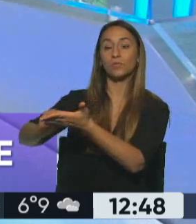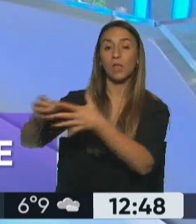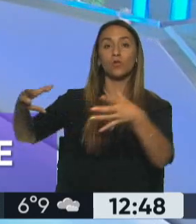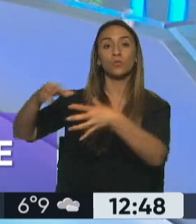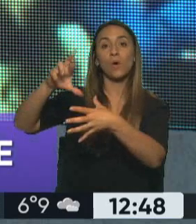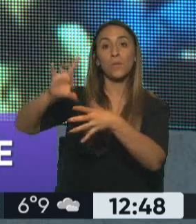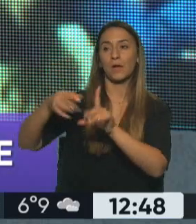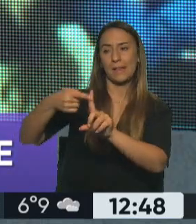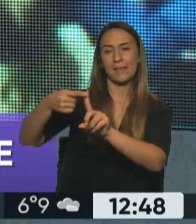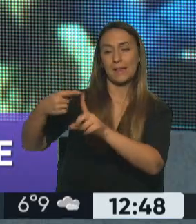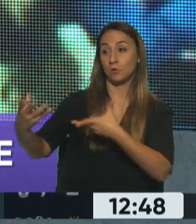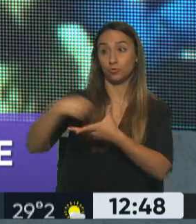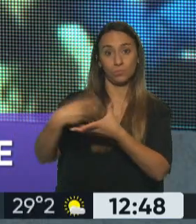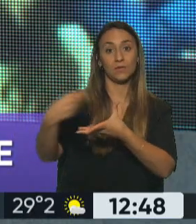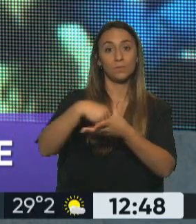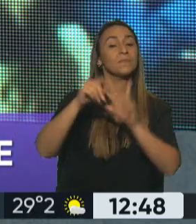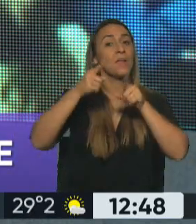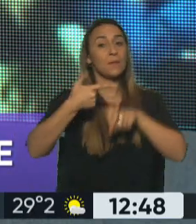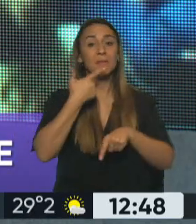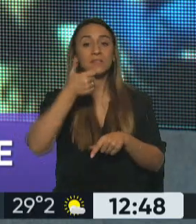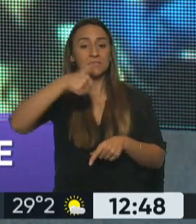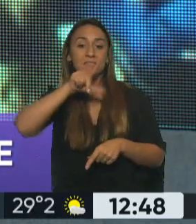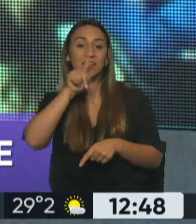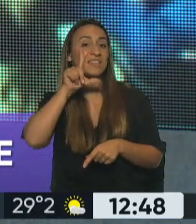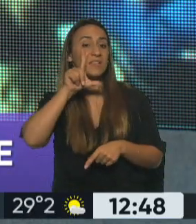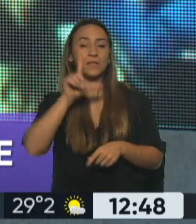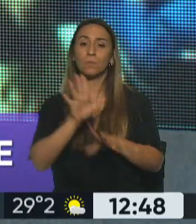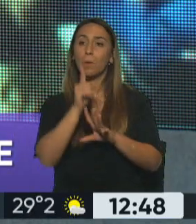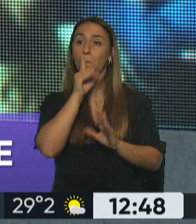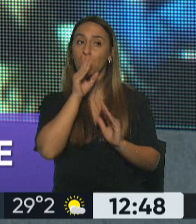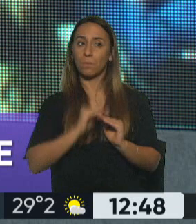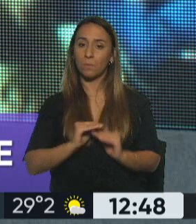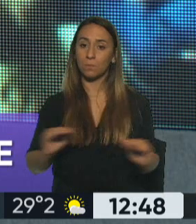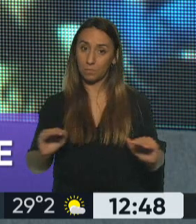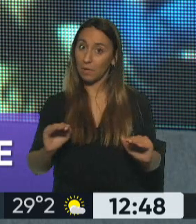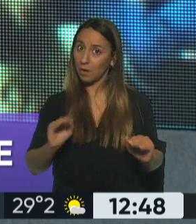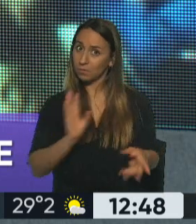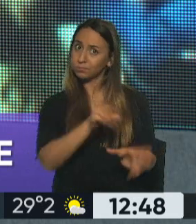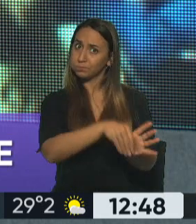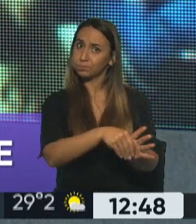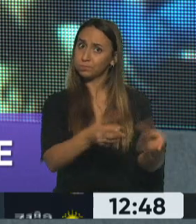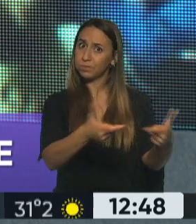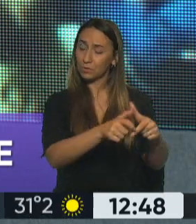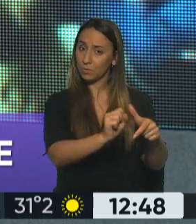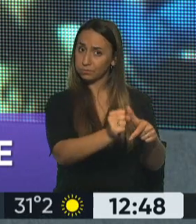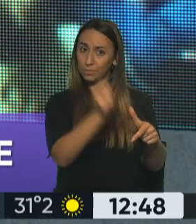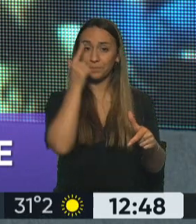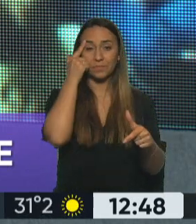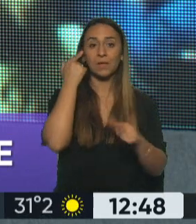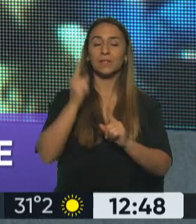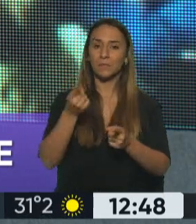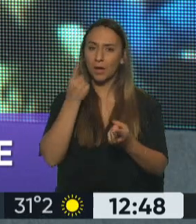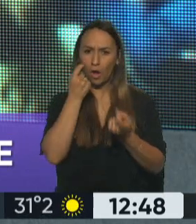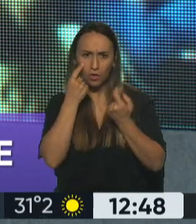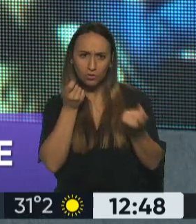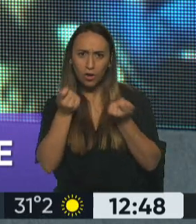estuvo también Diego Santilli, que está con un perfil extremadamente bajo, pero estuvo en la reunión de Acasuso y muy activo en la fiscalización